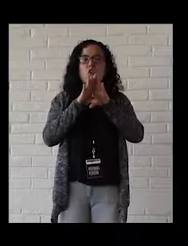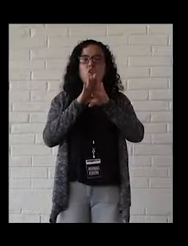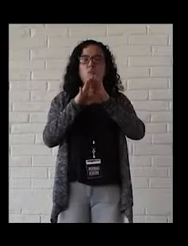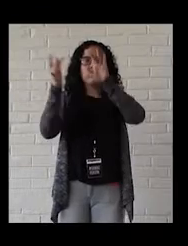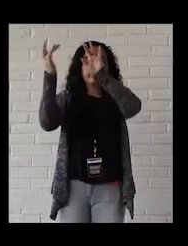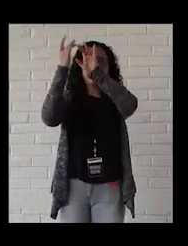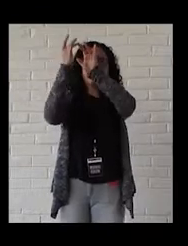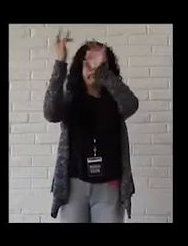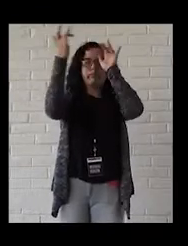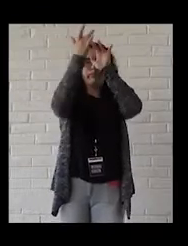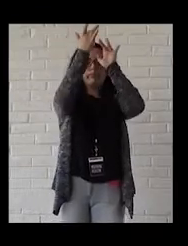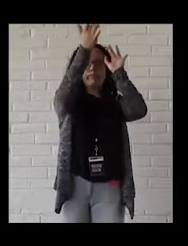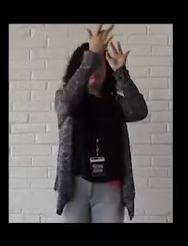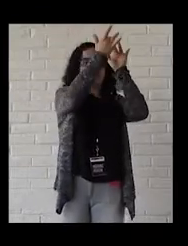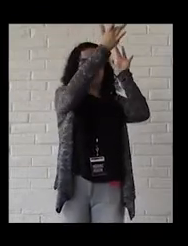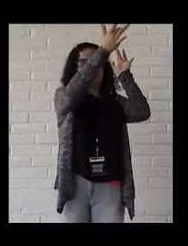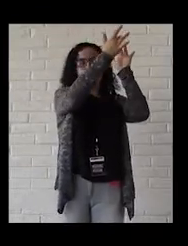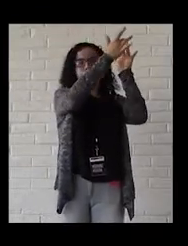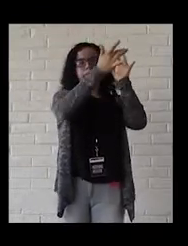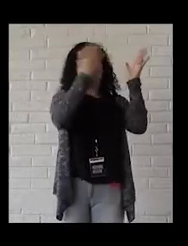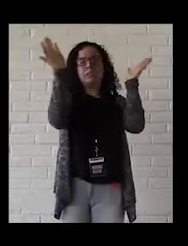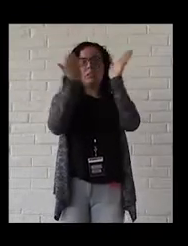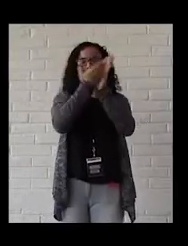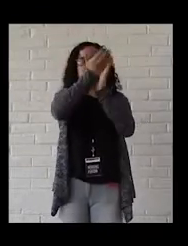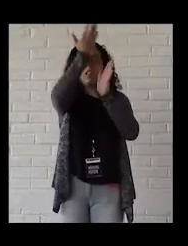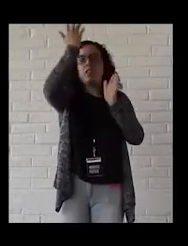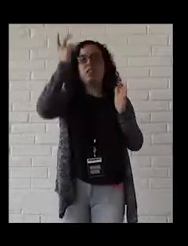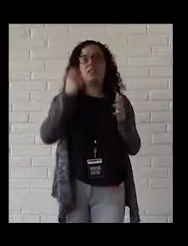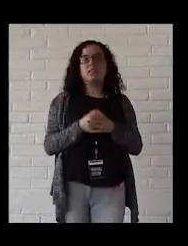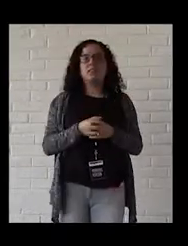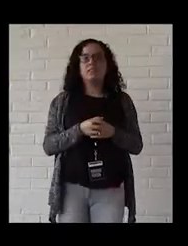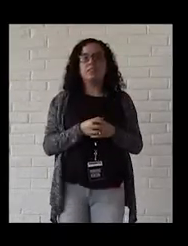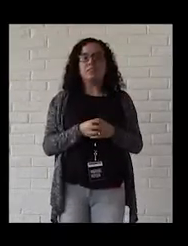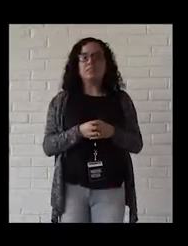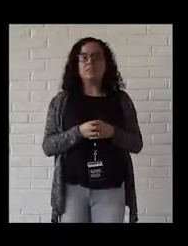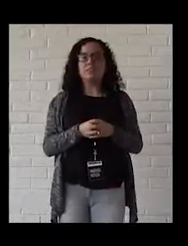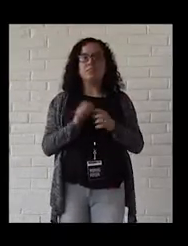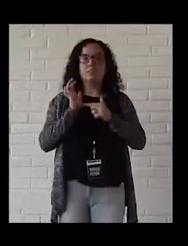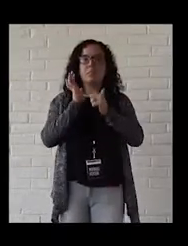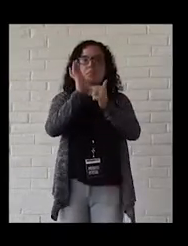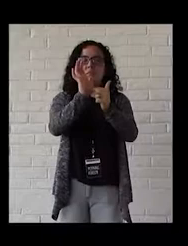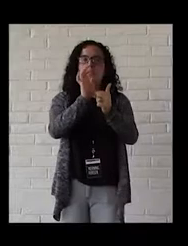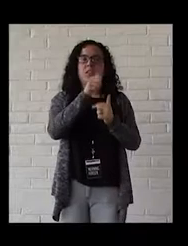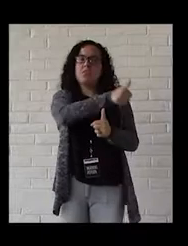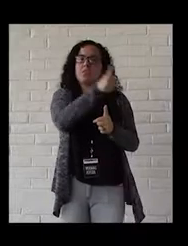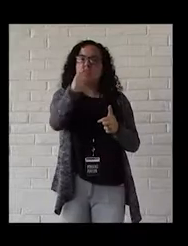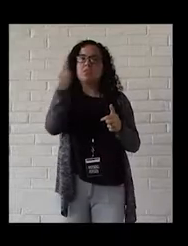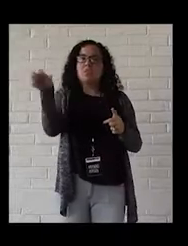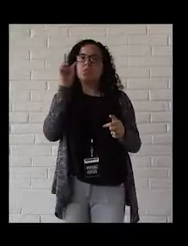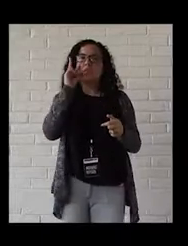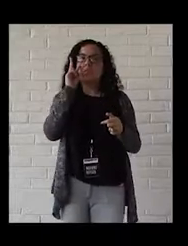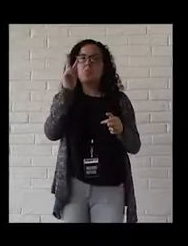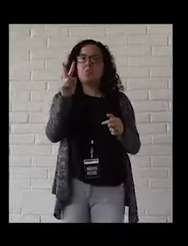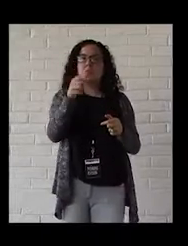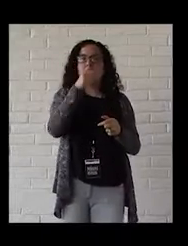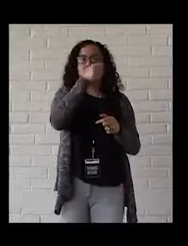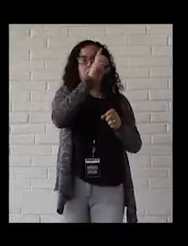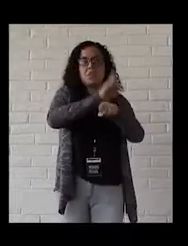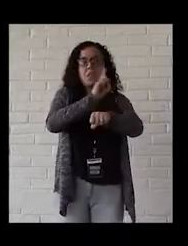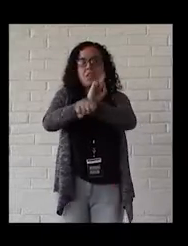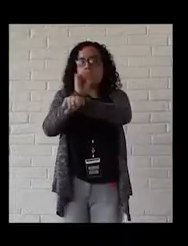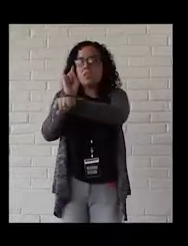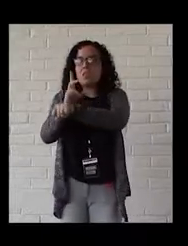creatividad, nuevos canales de manifestación, que cada uno de ustedes los puede ver en sus vidas, en el día a día, en su vida